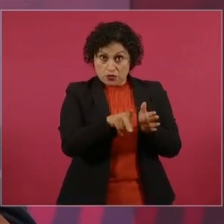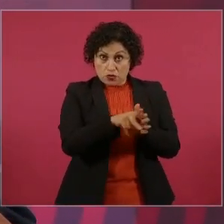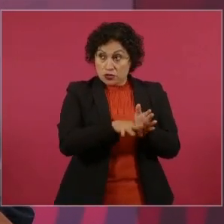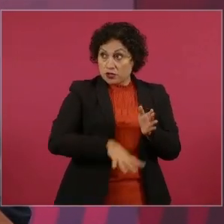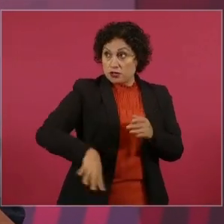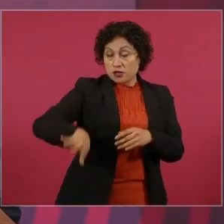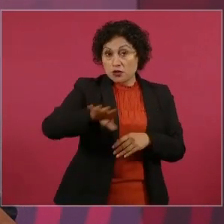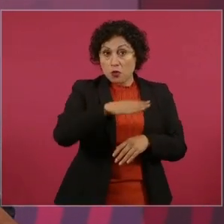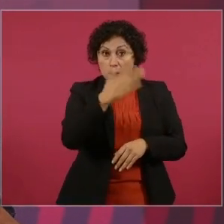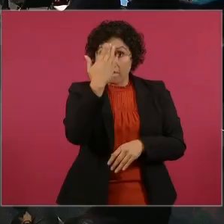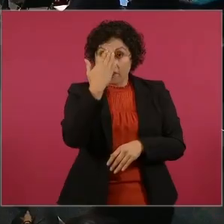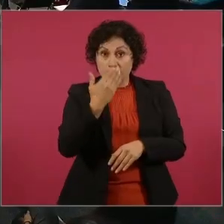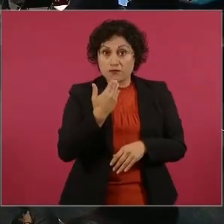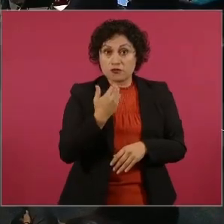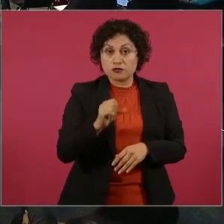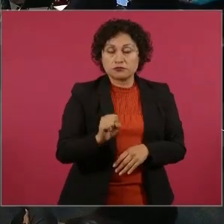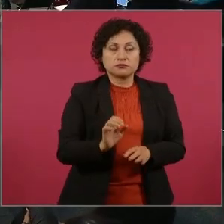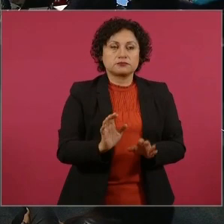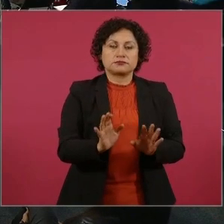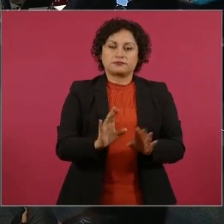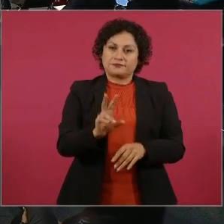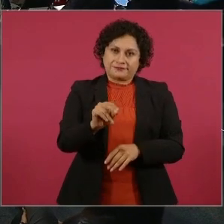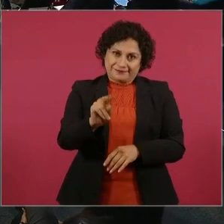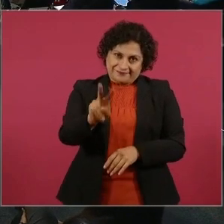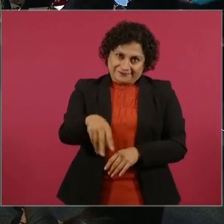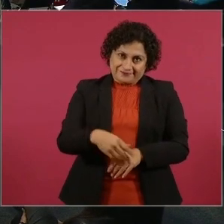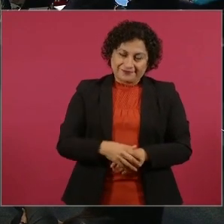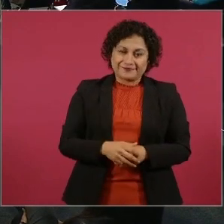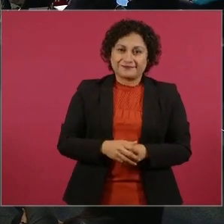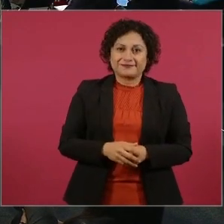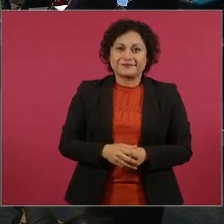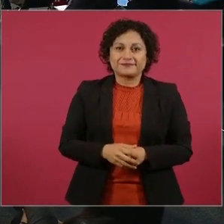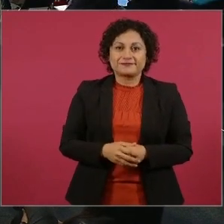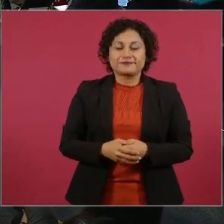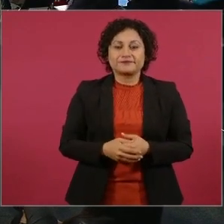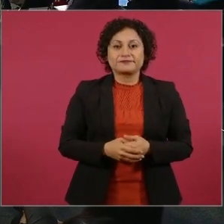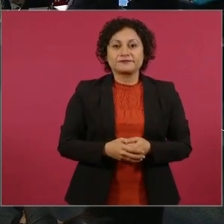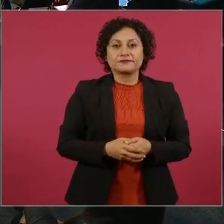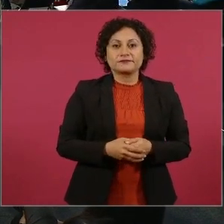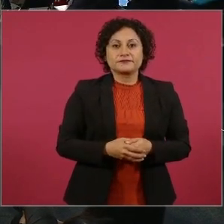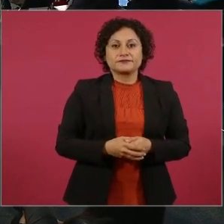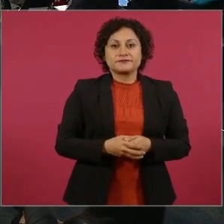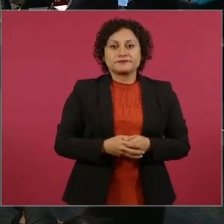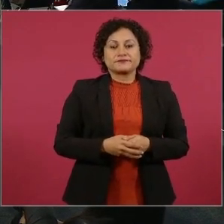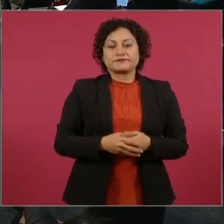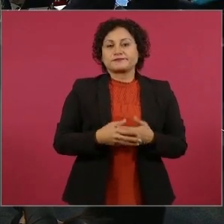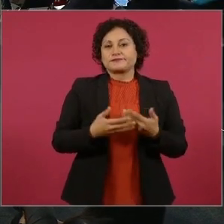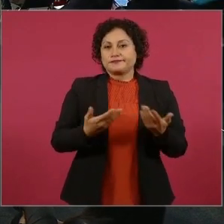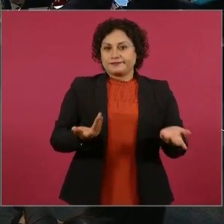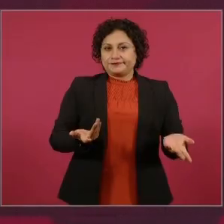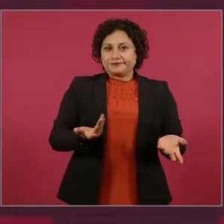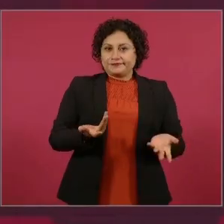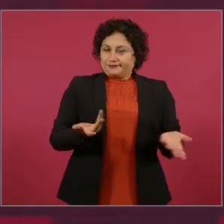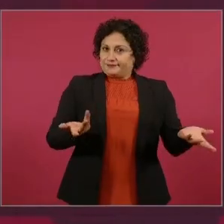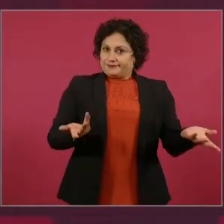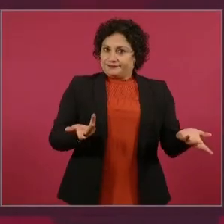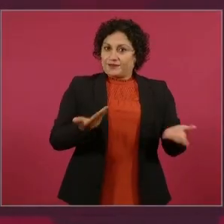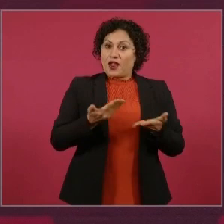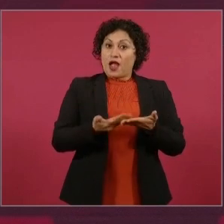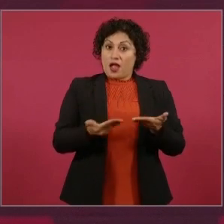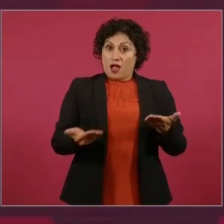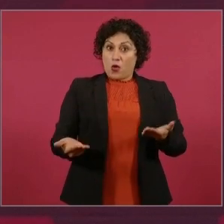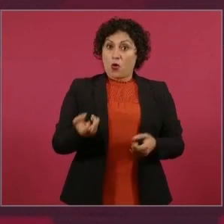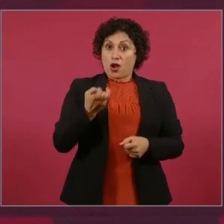no verdad pues es es lo nuevo es lo